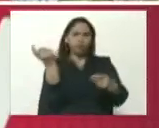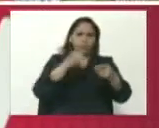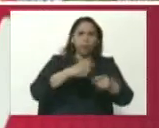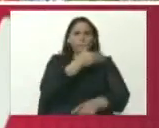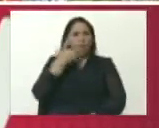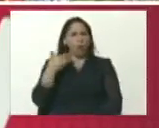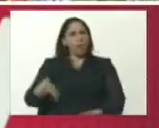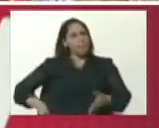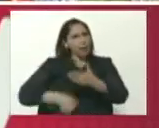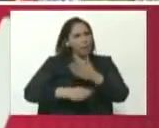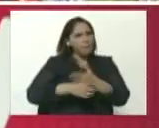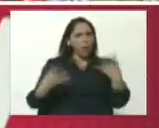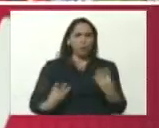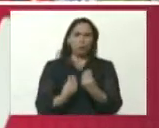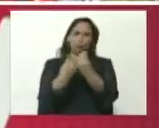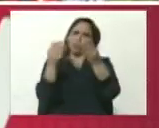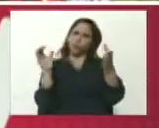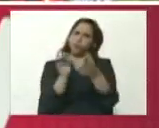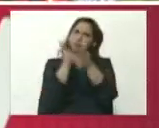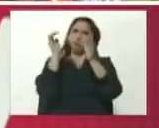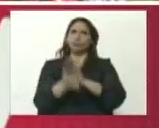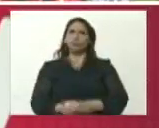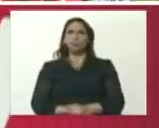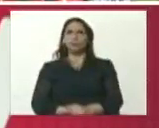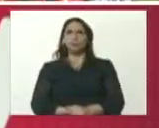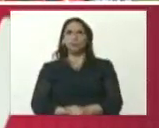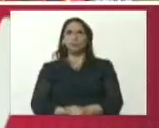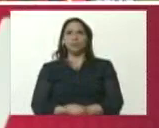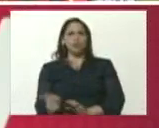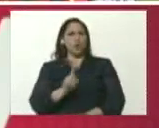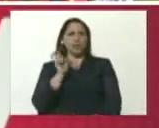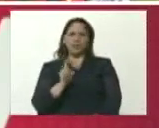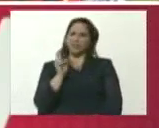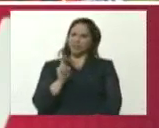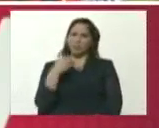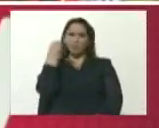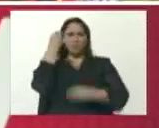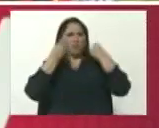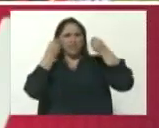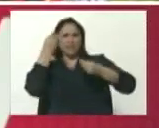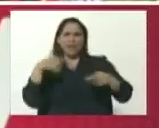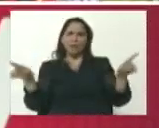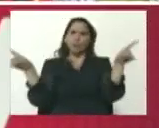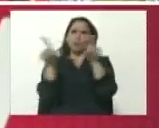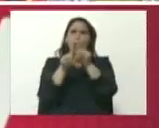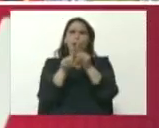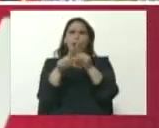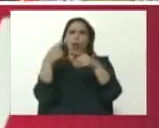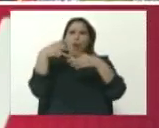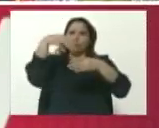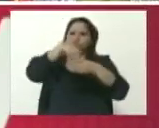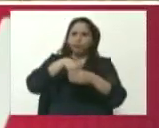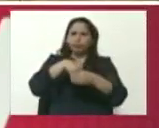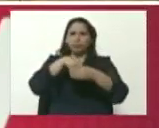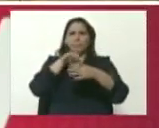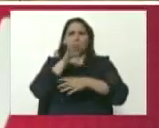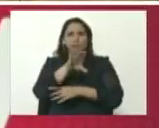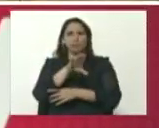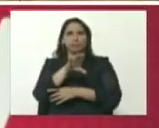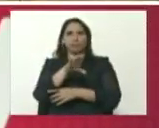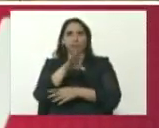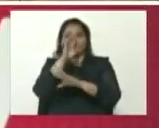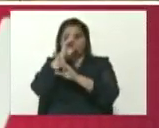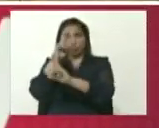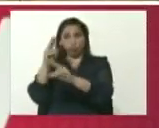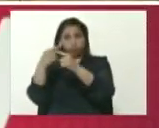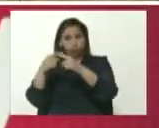Y vamos juntos como vecinos. No necesitamos pensar totalmente igual en los asuntos del país. Respetamos